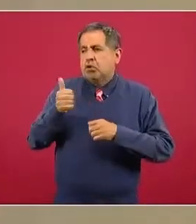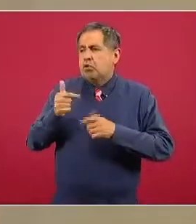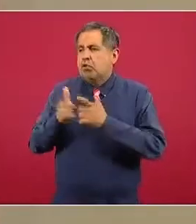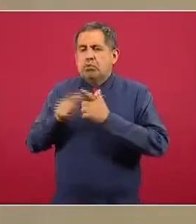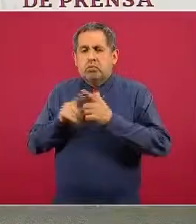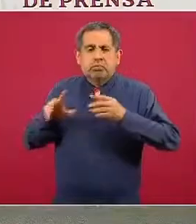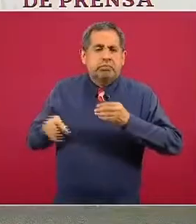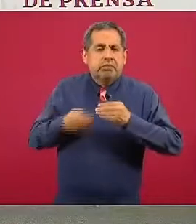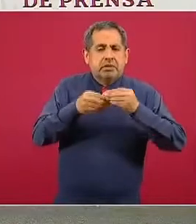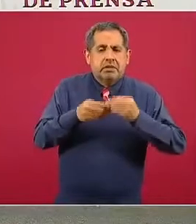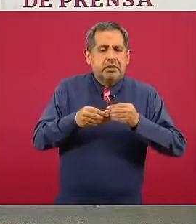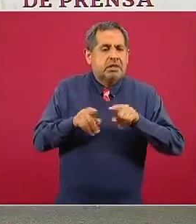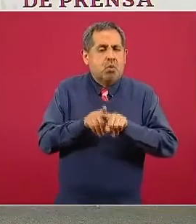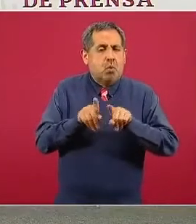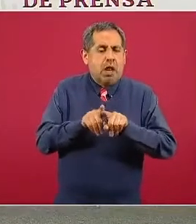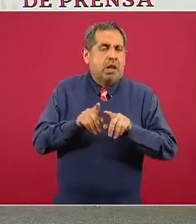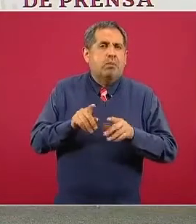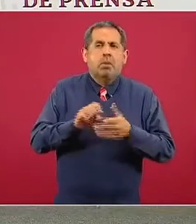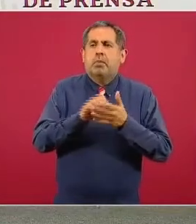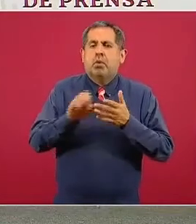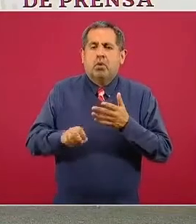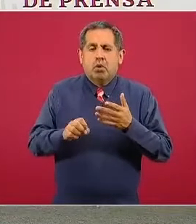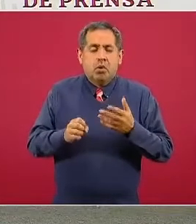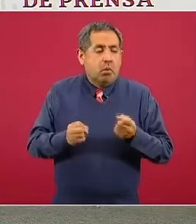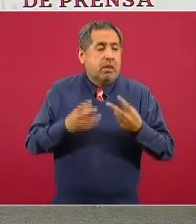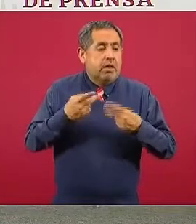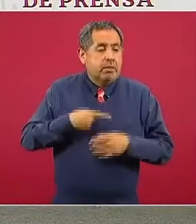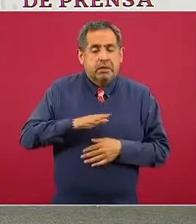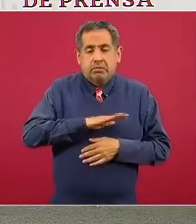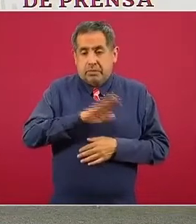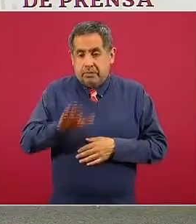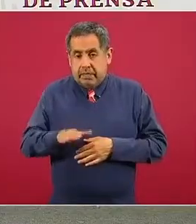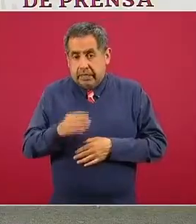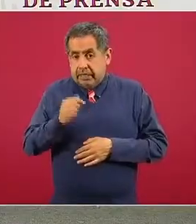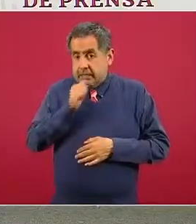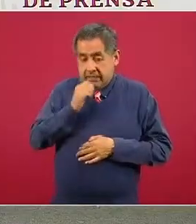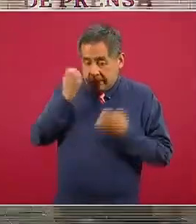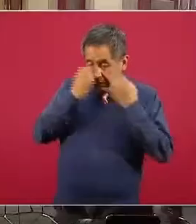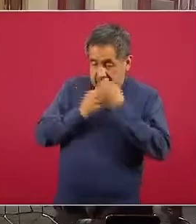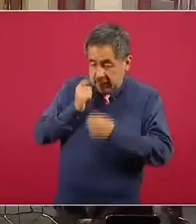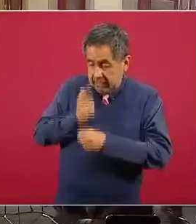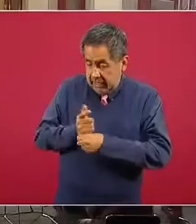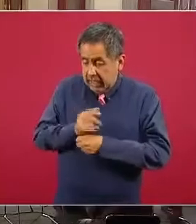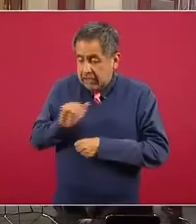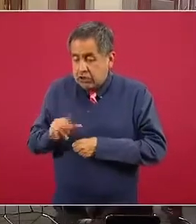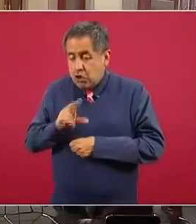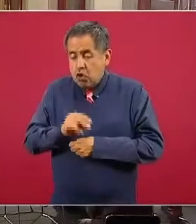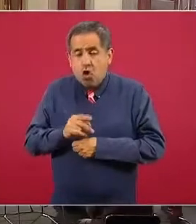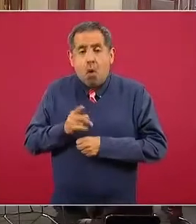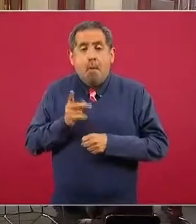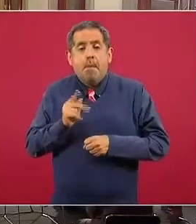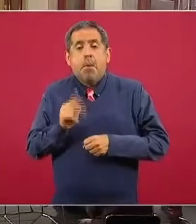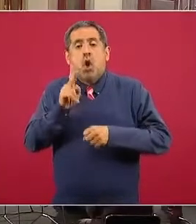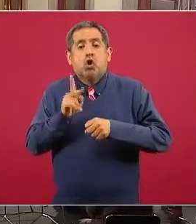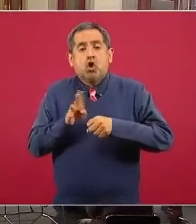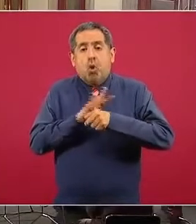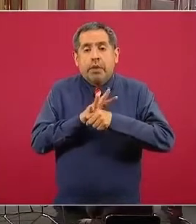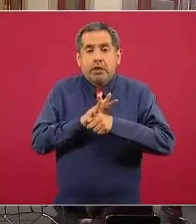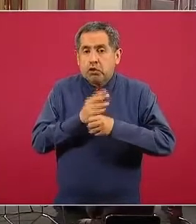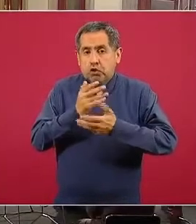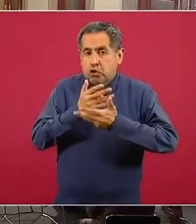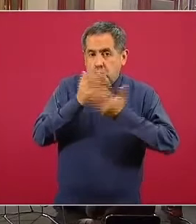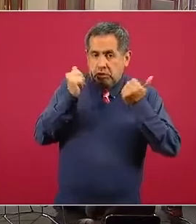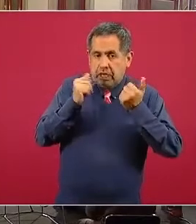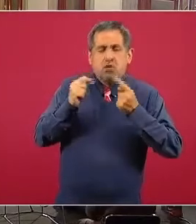así como lo hacemos en la primera gráfica, es decir, aquellas defunciones que igual no tuvieron la oportunidad de una muestra, o que si tuvieron una muestra ya no hubo